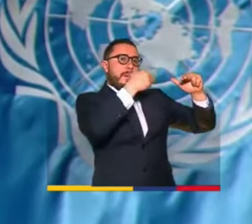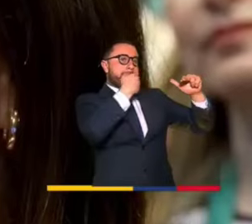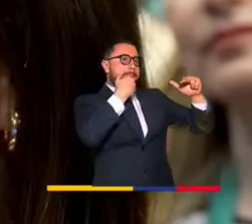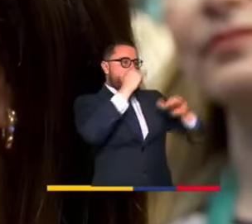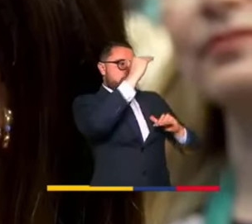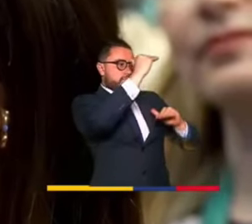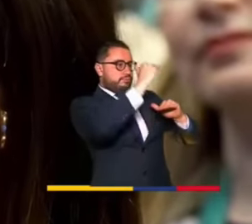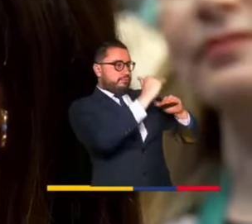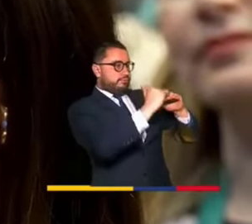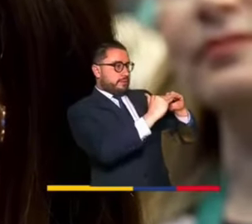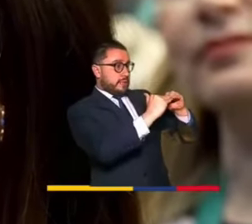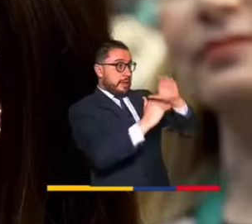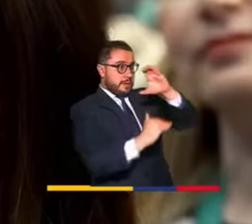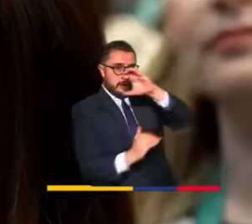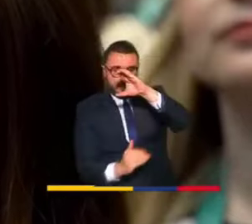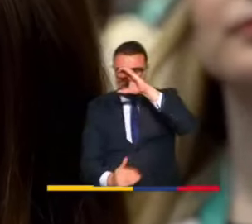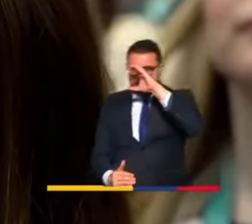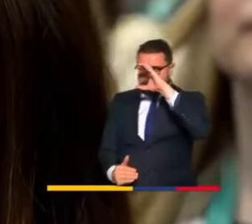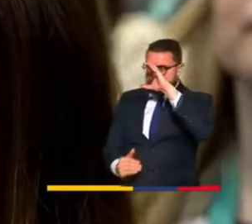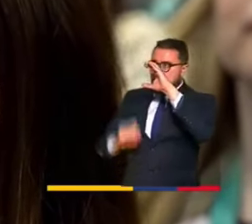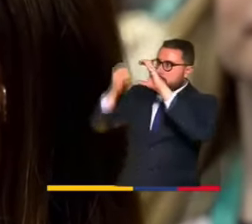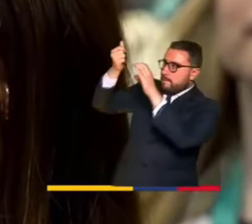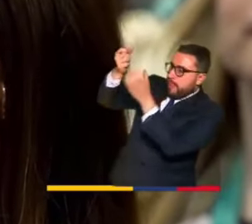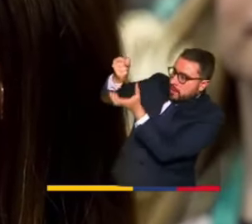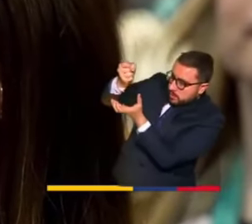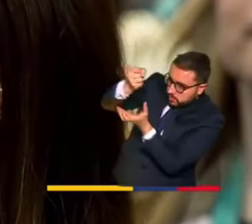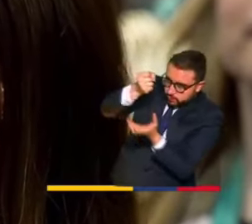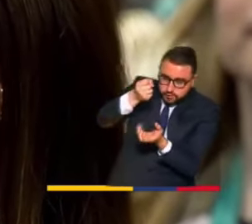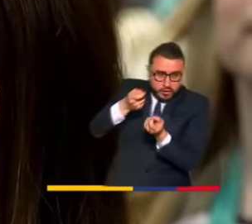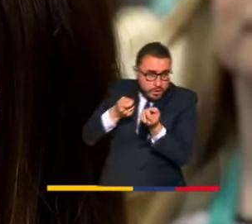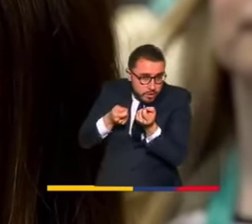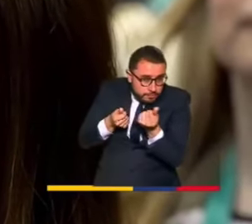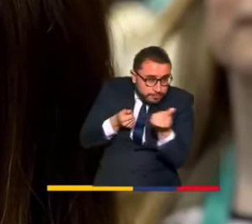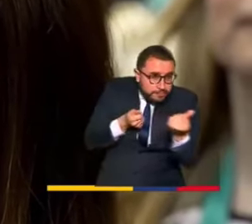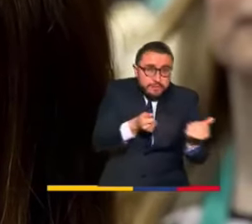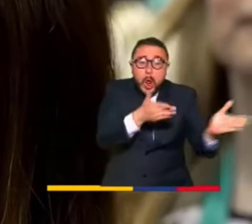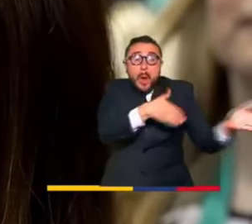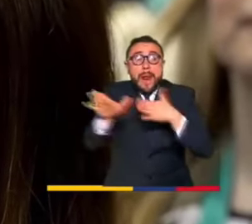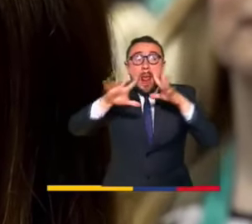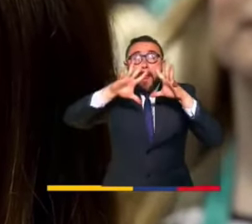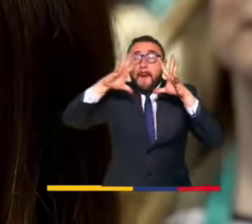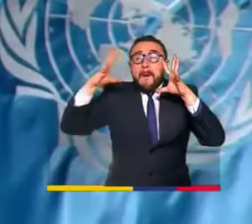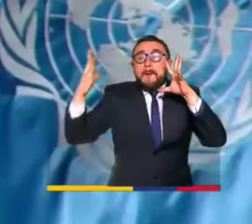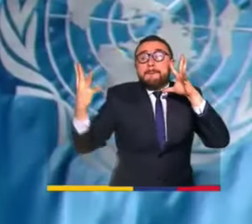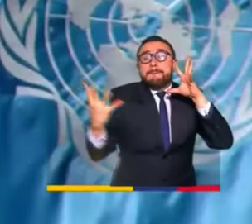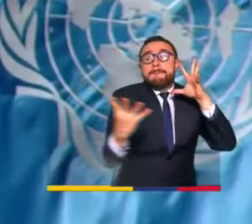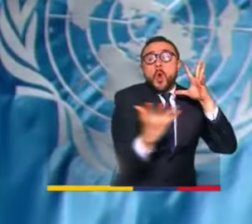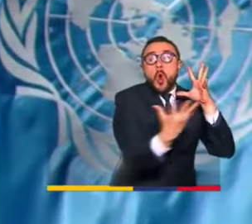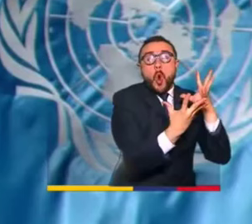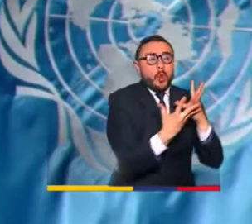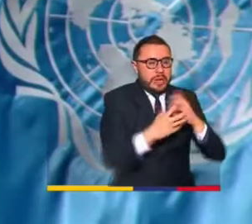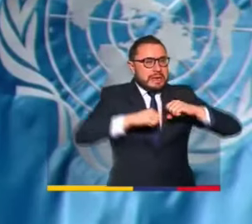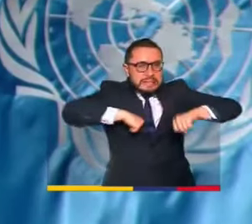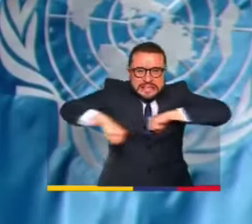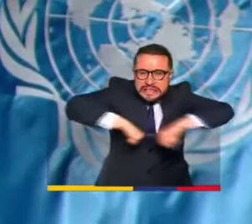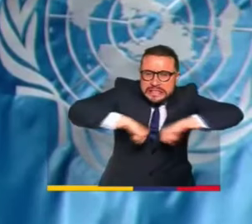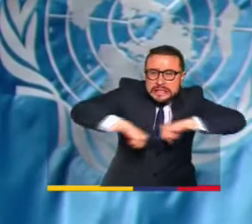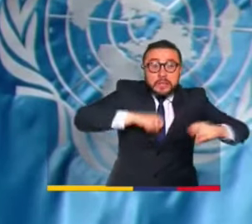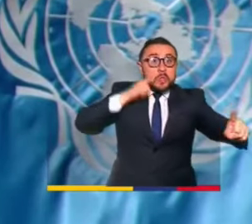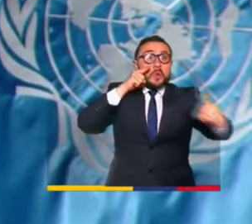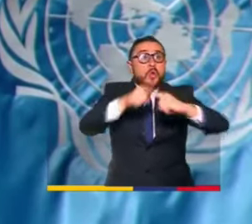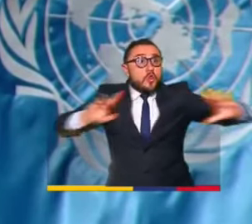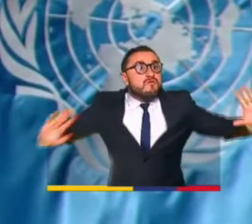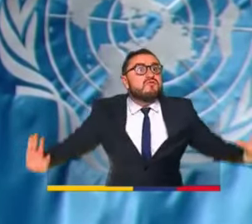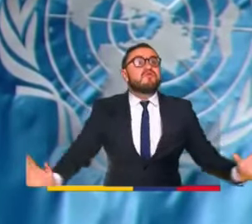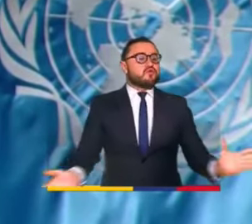que detenga en el planeta la crisis climática, que descarbonice la totalidad de la economía.